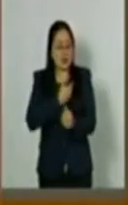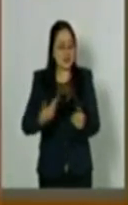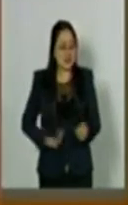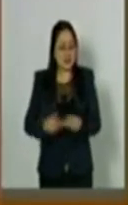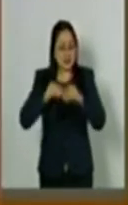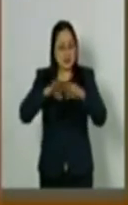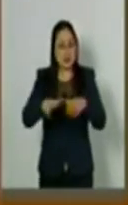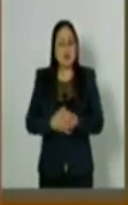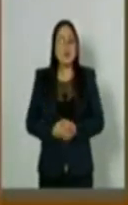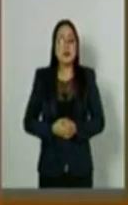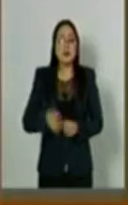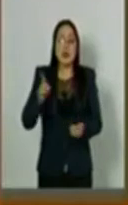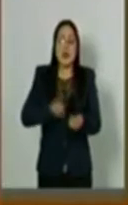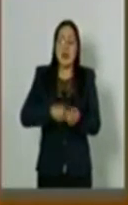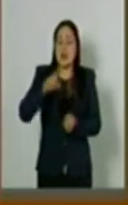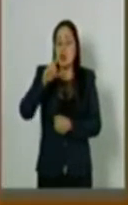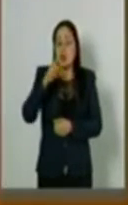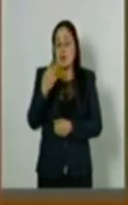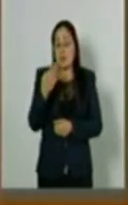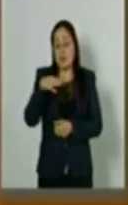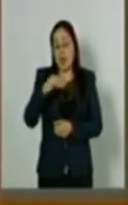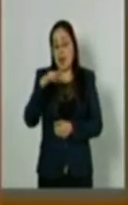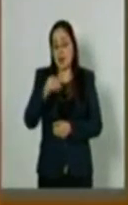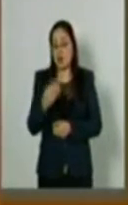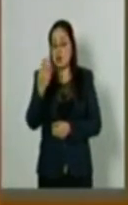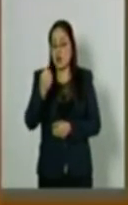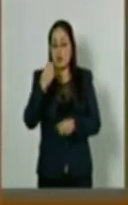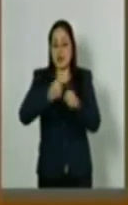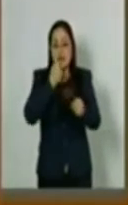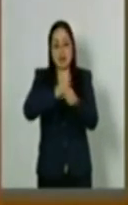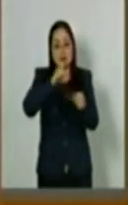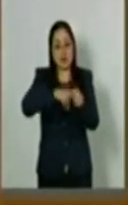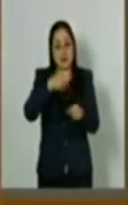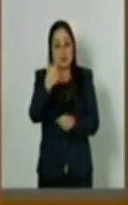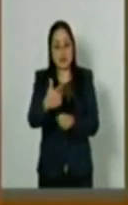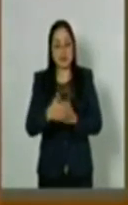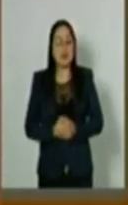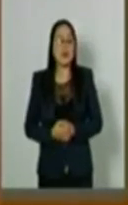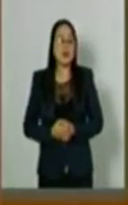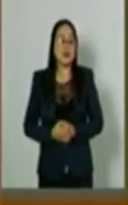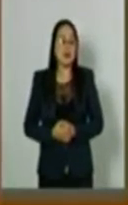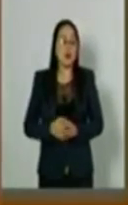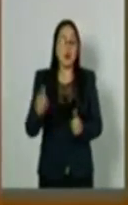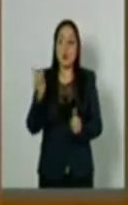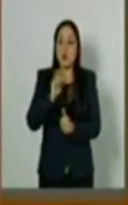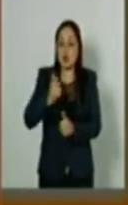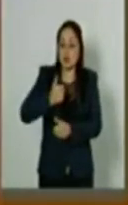presidencial de 9 de mayo de 2007, cuando las Fuerzas Armadas